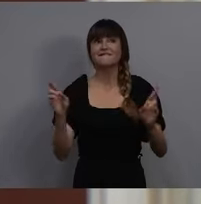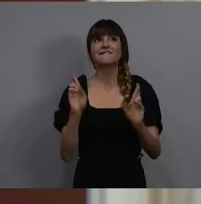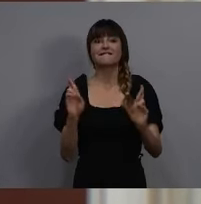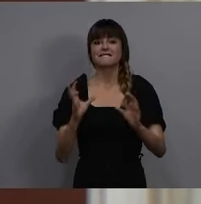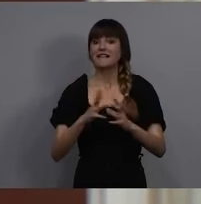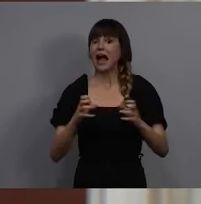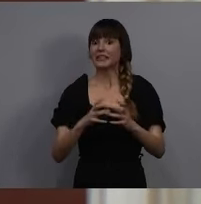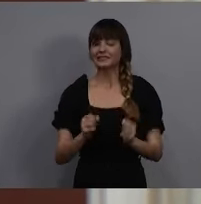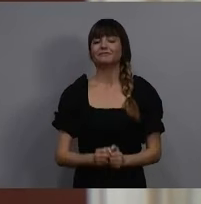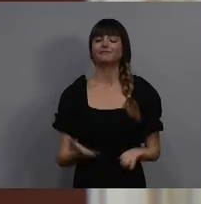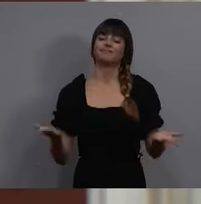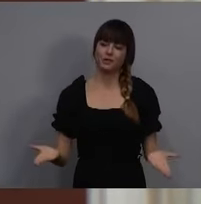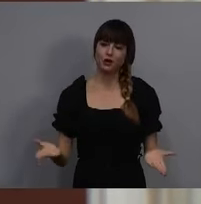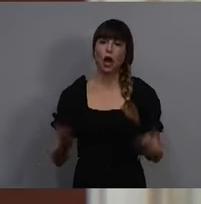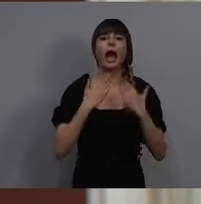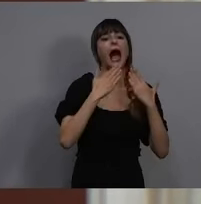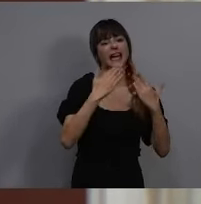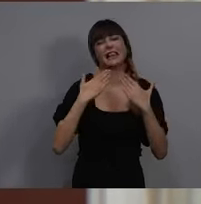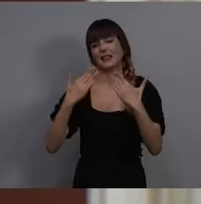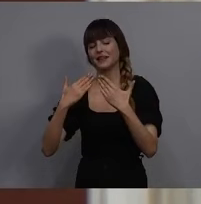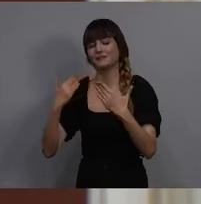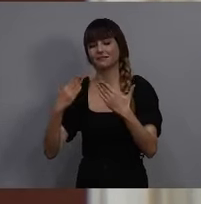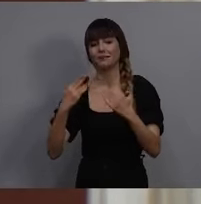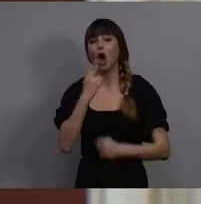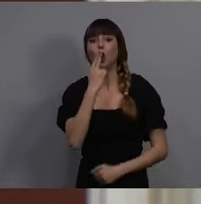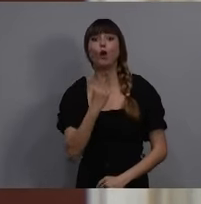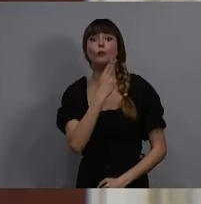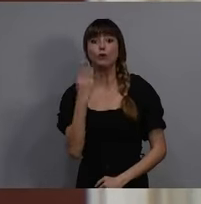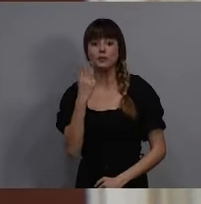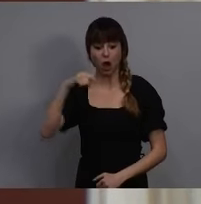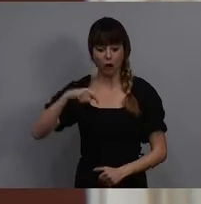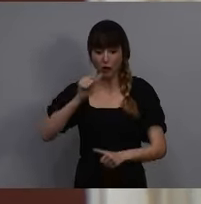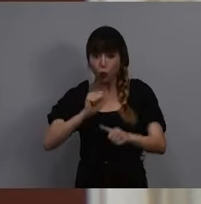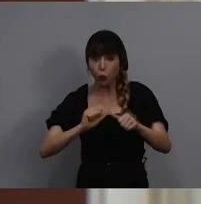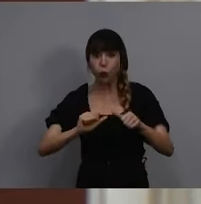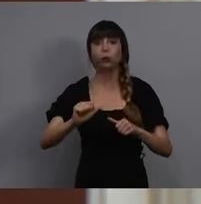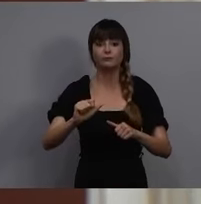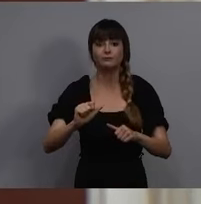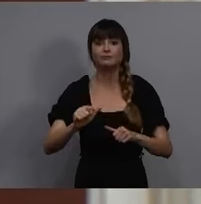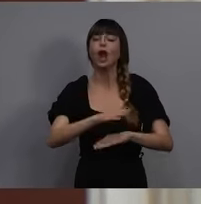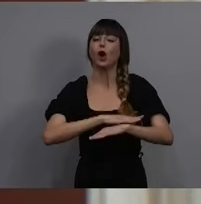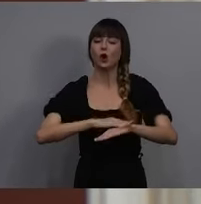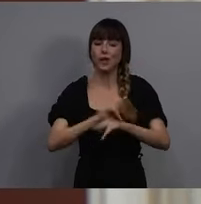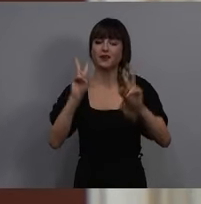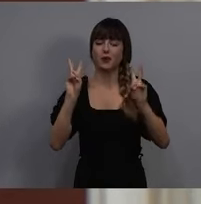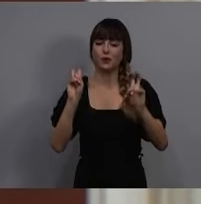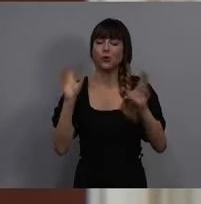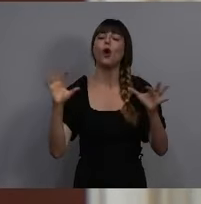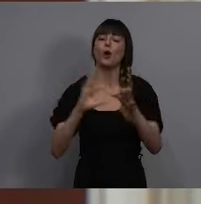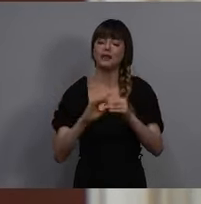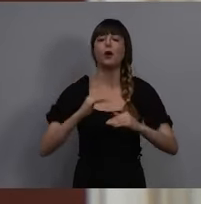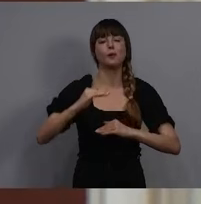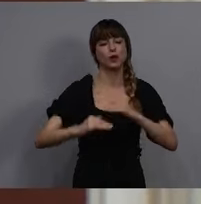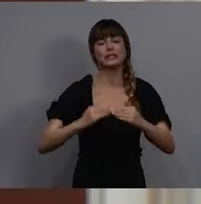eso Quiero agradecer también el compromiso de los que a partir de ahora van a conformar el nuevo gobierno de coalición